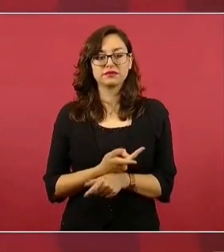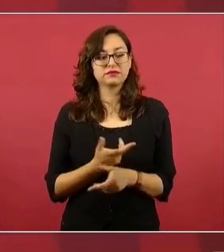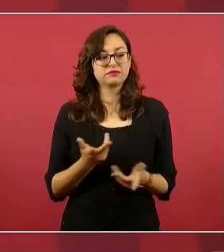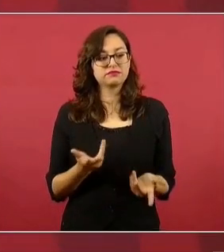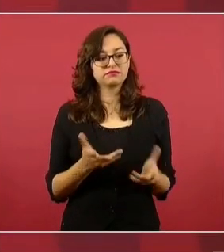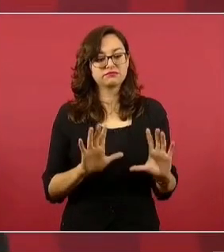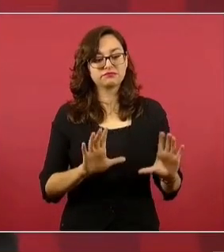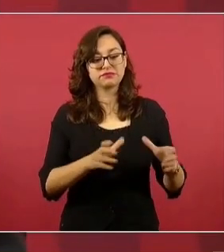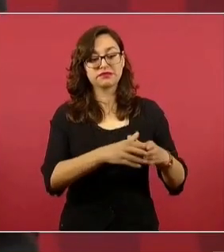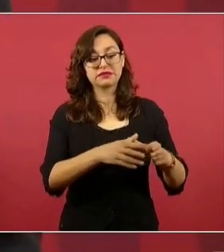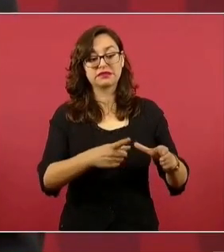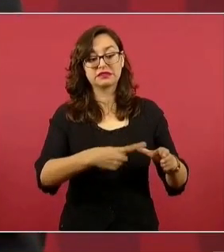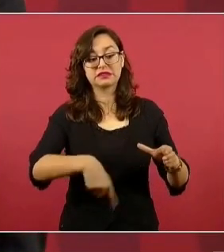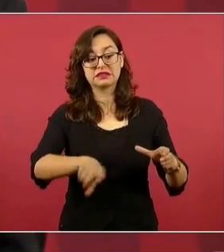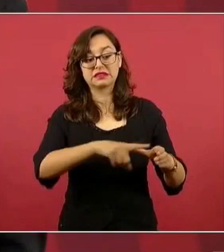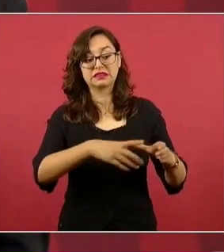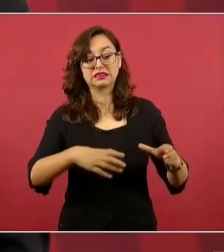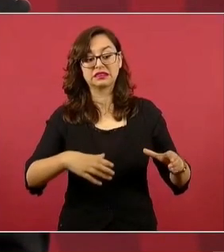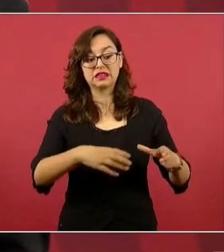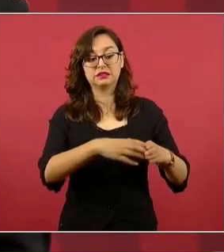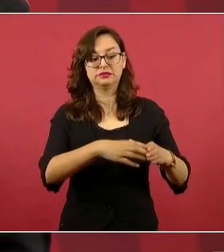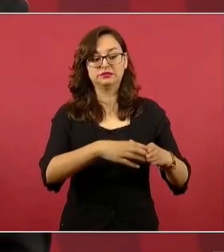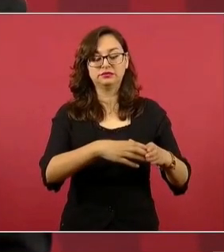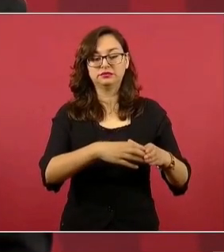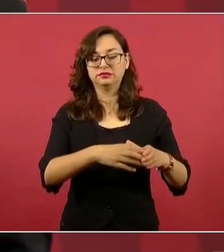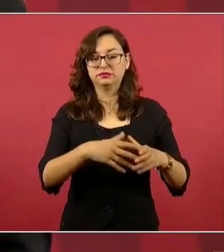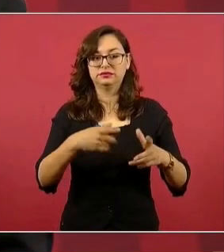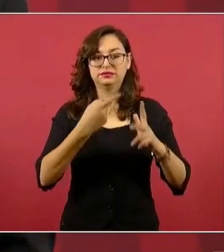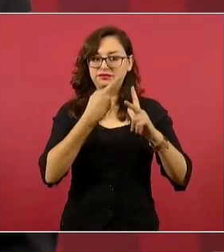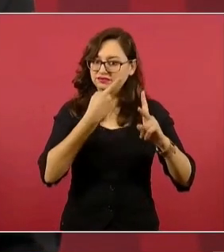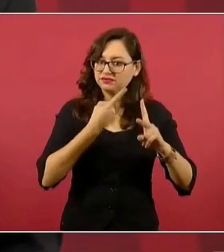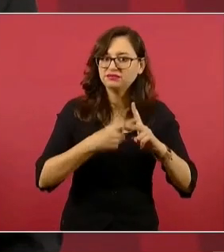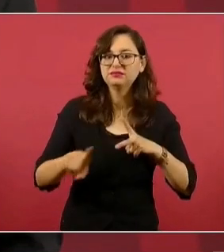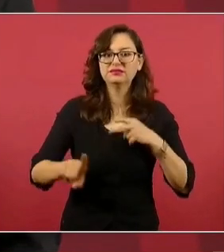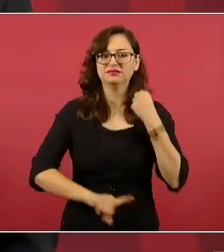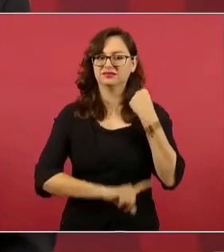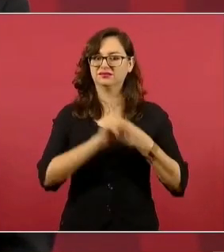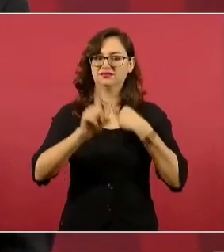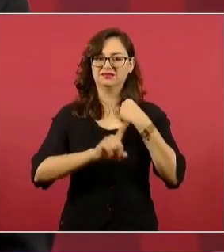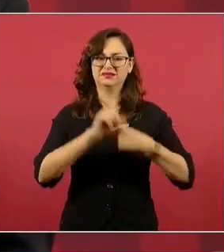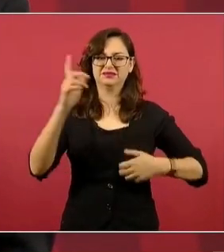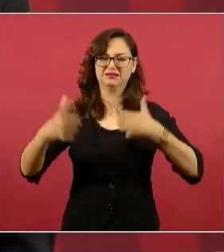cuando se produce la inestabilidad política